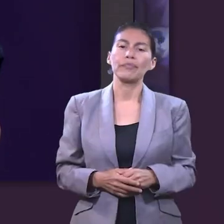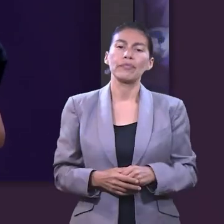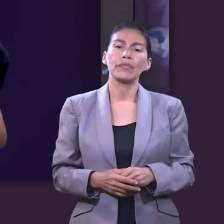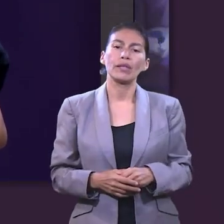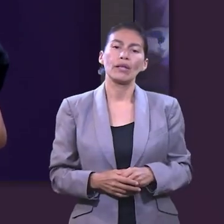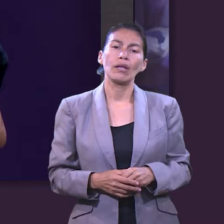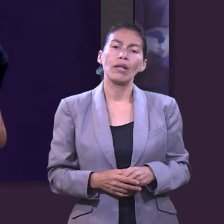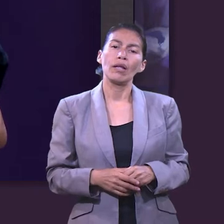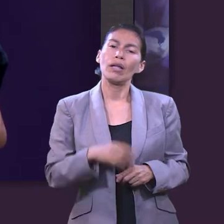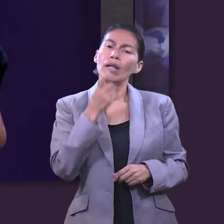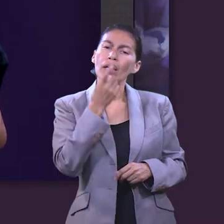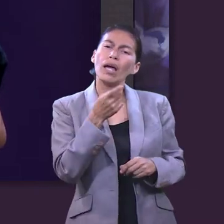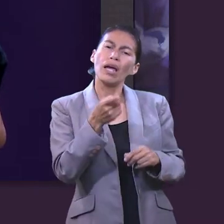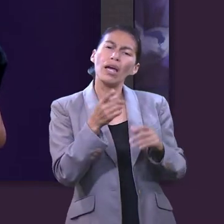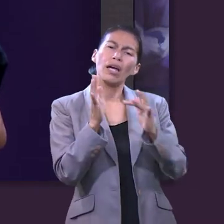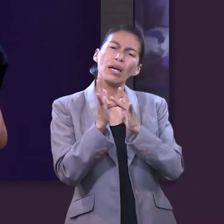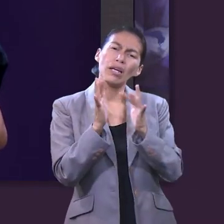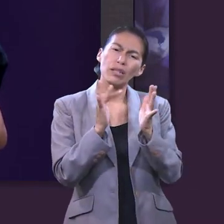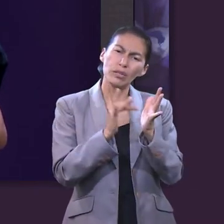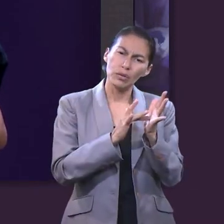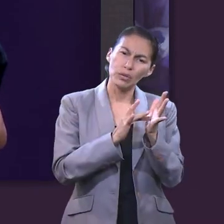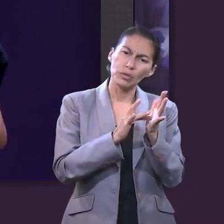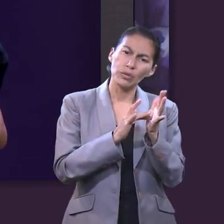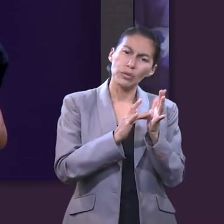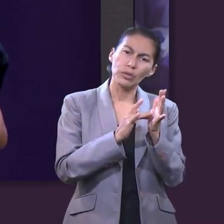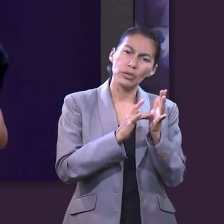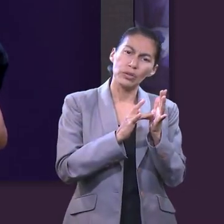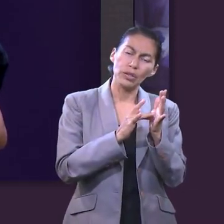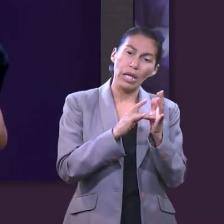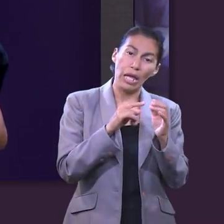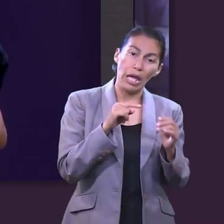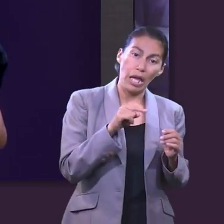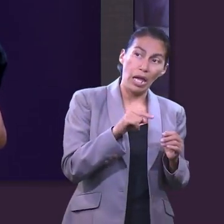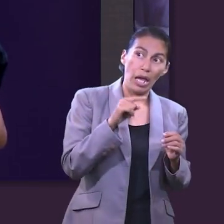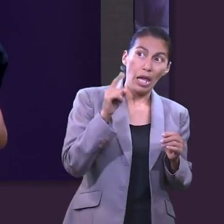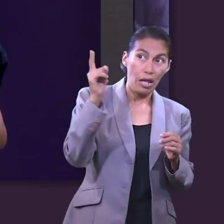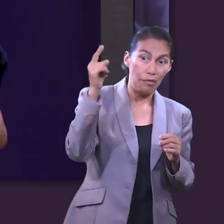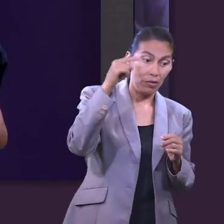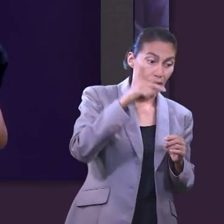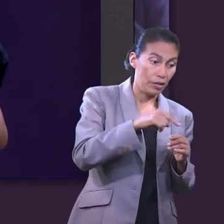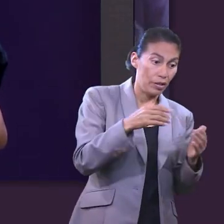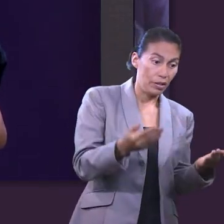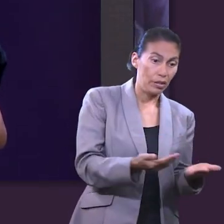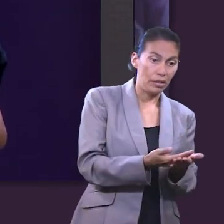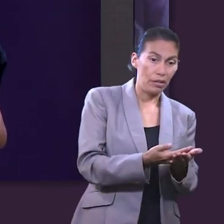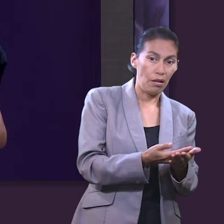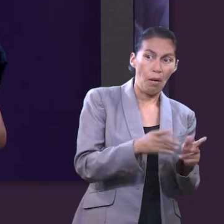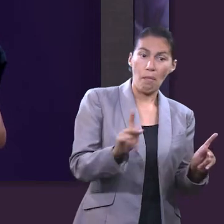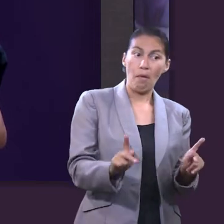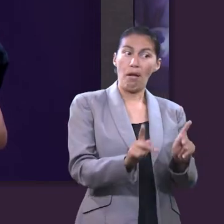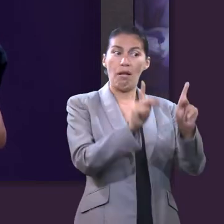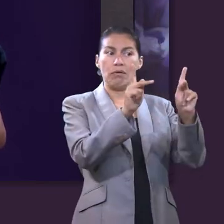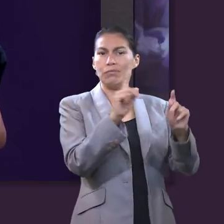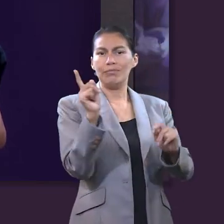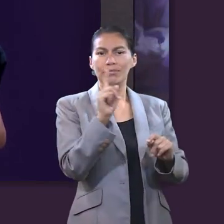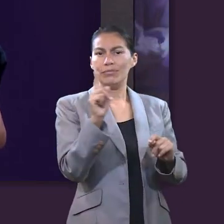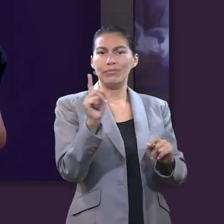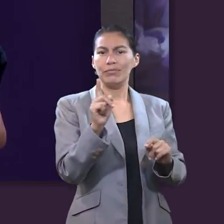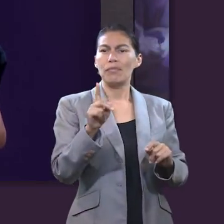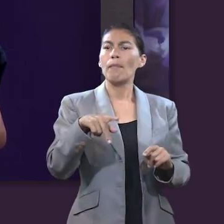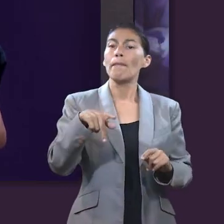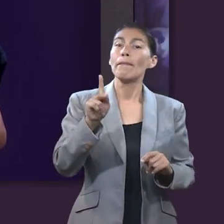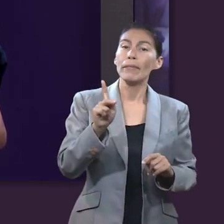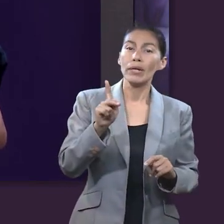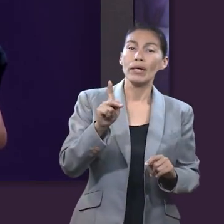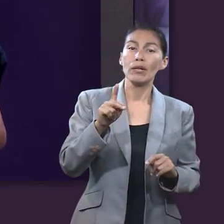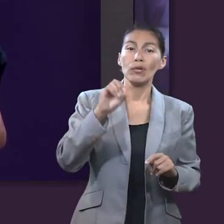versículos podemos encontrar que Jesús, como mencionabas, ¿no? Él no nació en un palacio, en un reino, pero